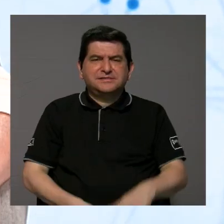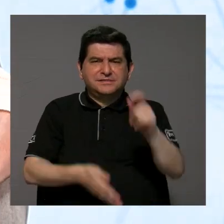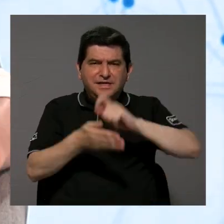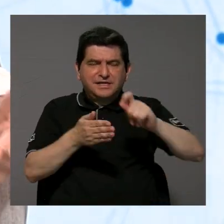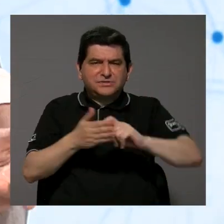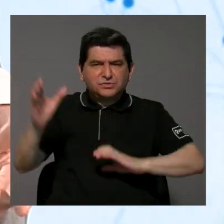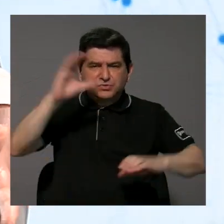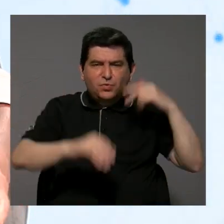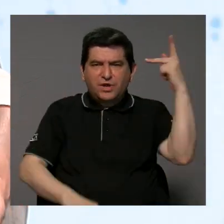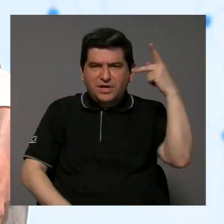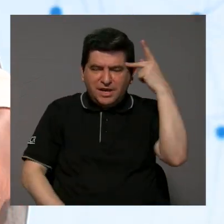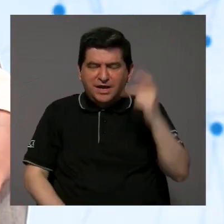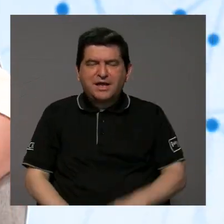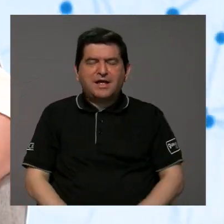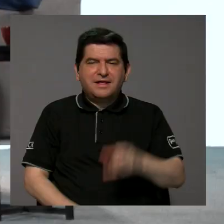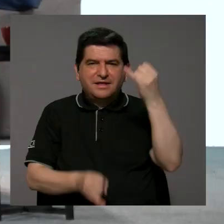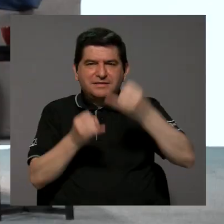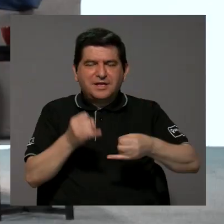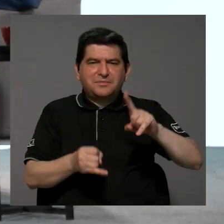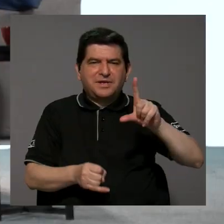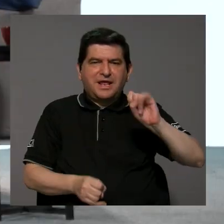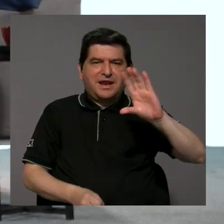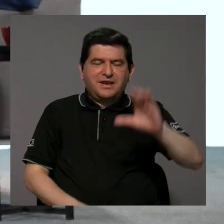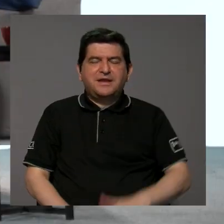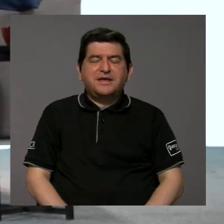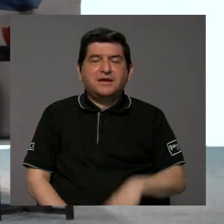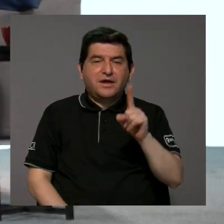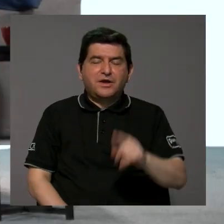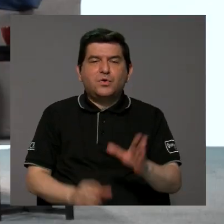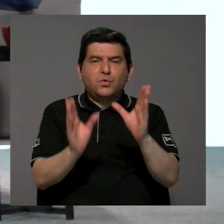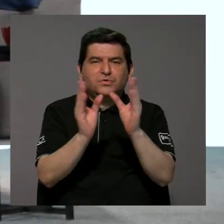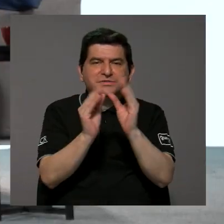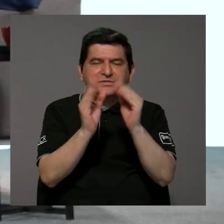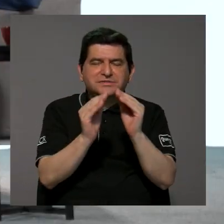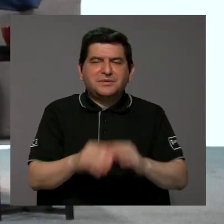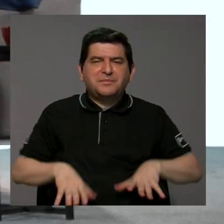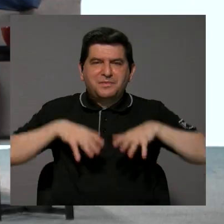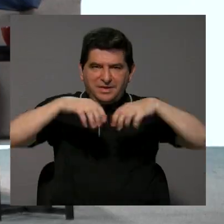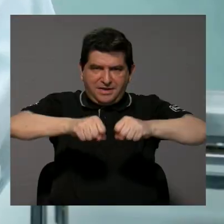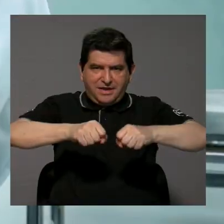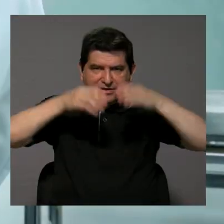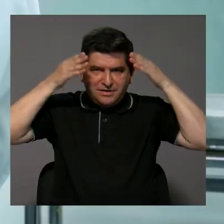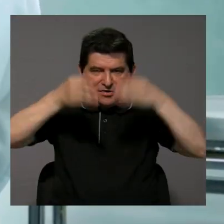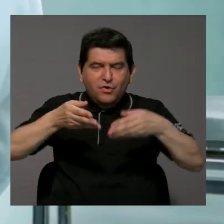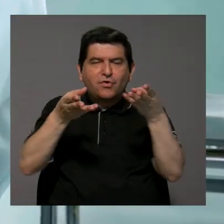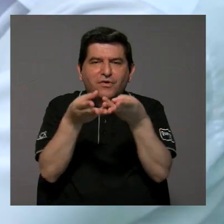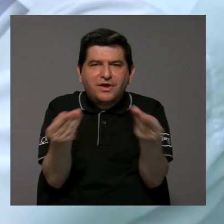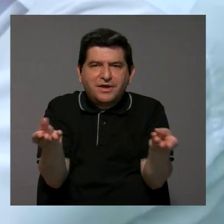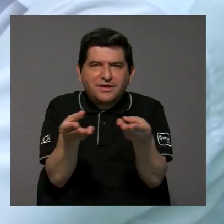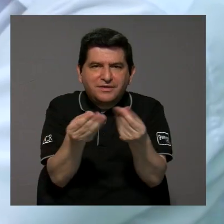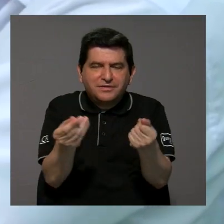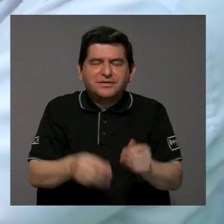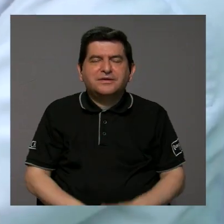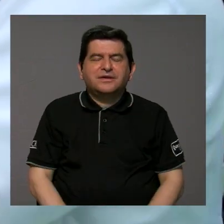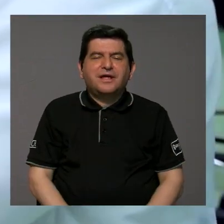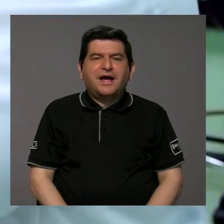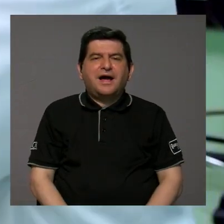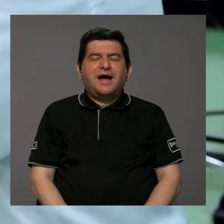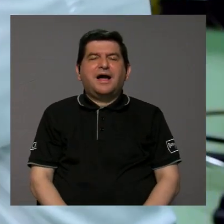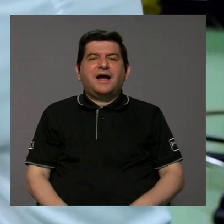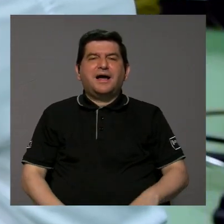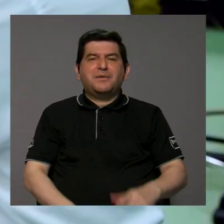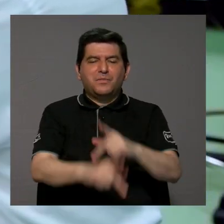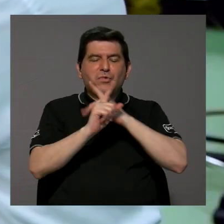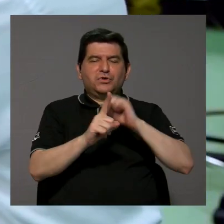Ciencias Políticas terminaron su licenciatura a partir de un seminario de graduación enfocado en las narrativas acerca de la protección social en